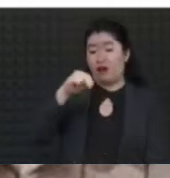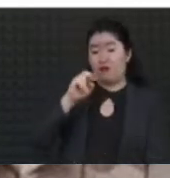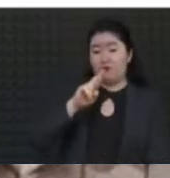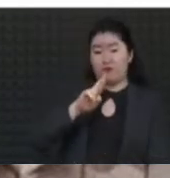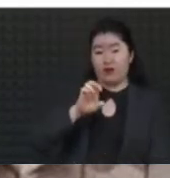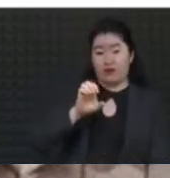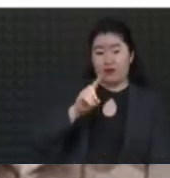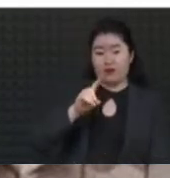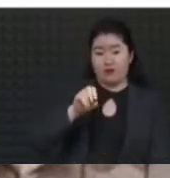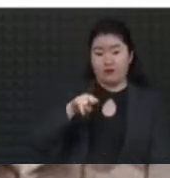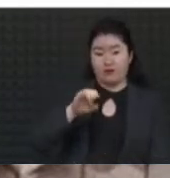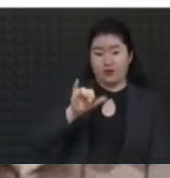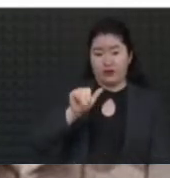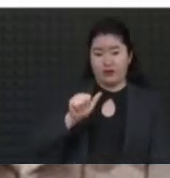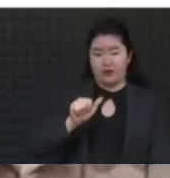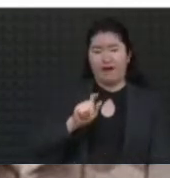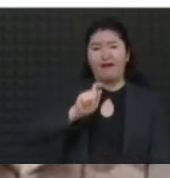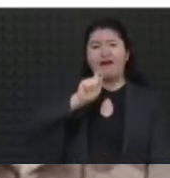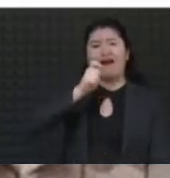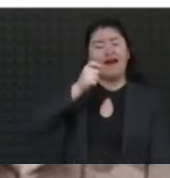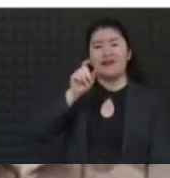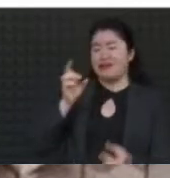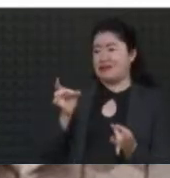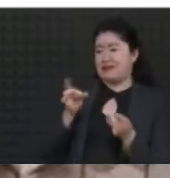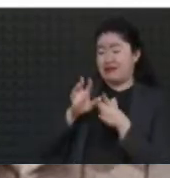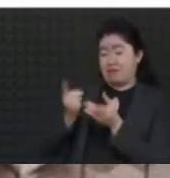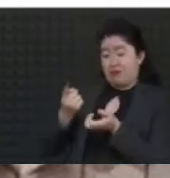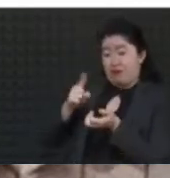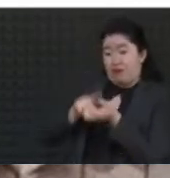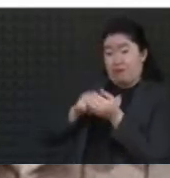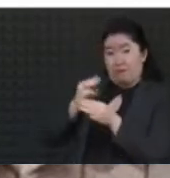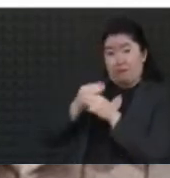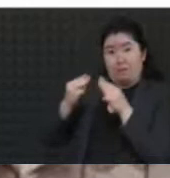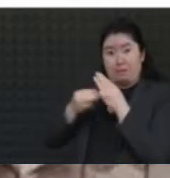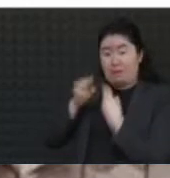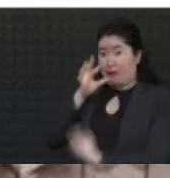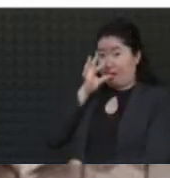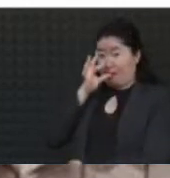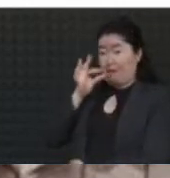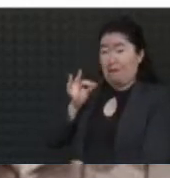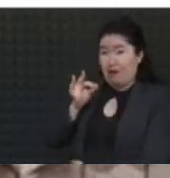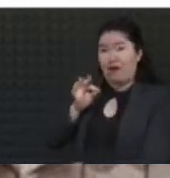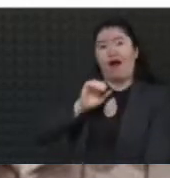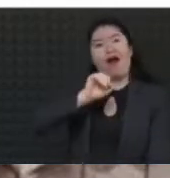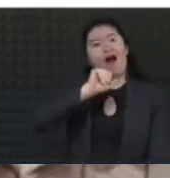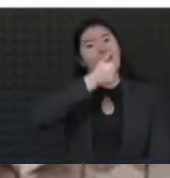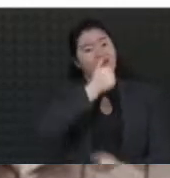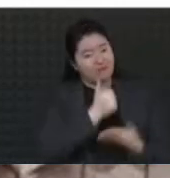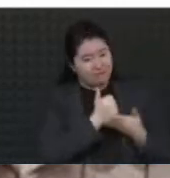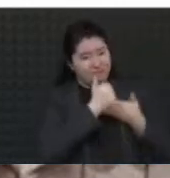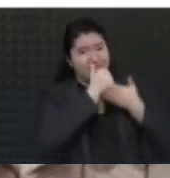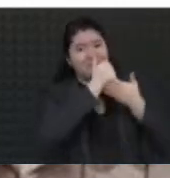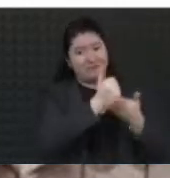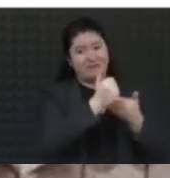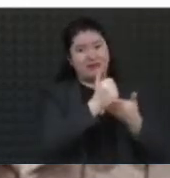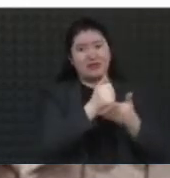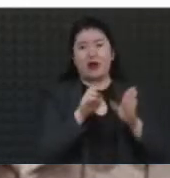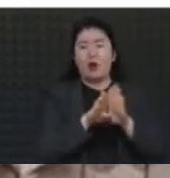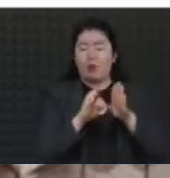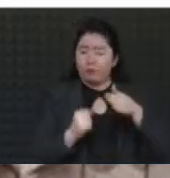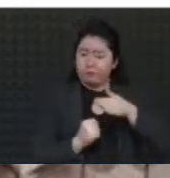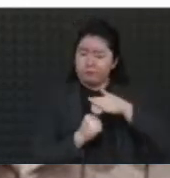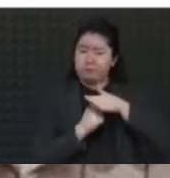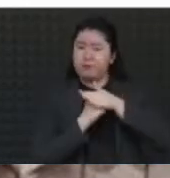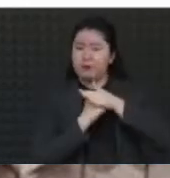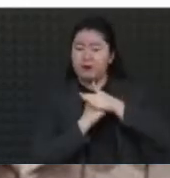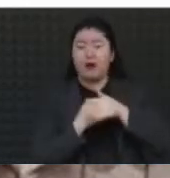decir, si falla algún elemento, otro elemento puede tomar las fuerzas que no está tomando, que es una condición que ahorita no tiene